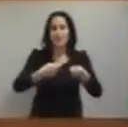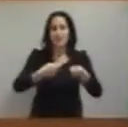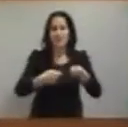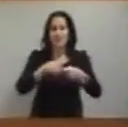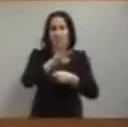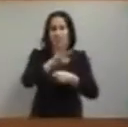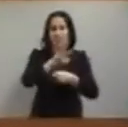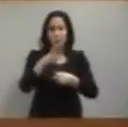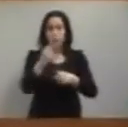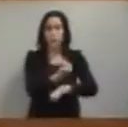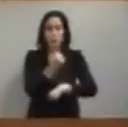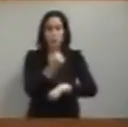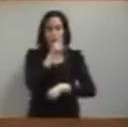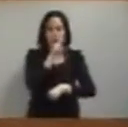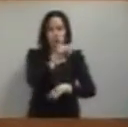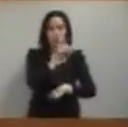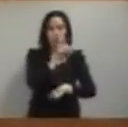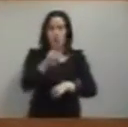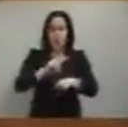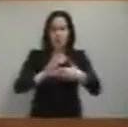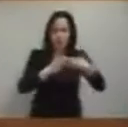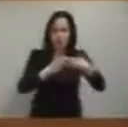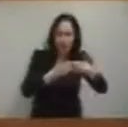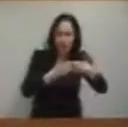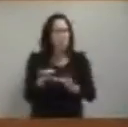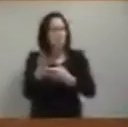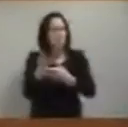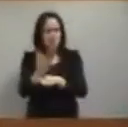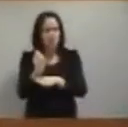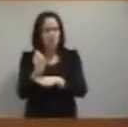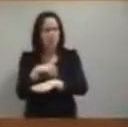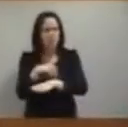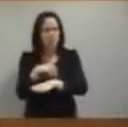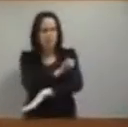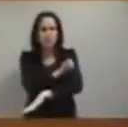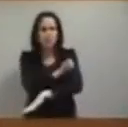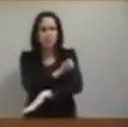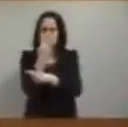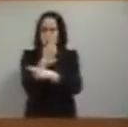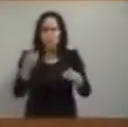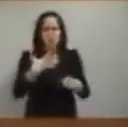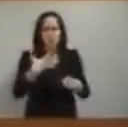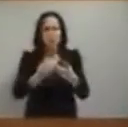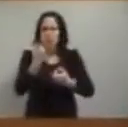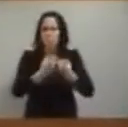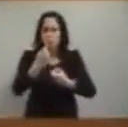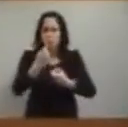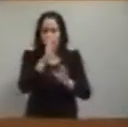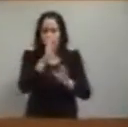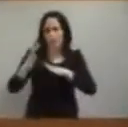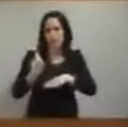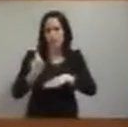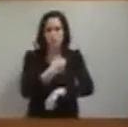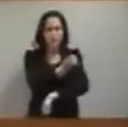del 2011 y son públicas y accesibles para cualquiera que lo quiera consultar a través del registro mercantil. Es en esa consulta de